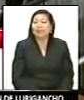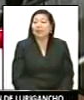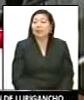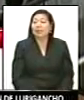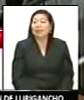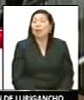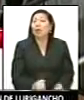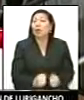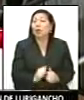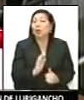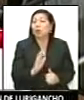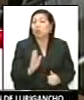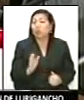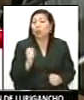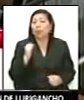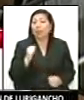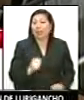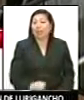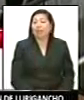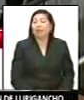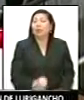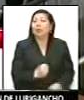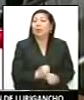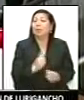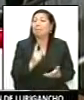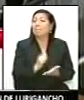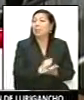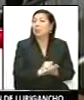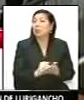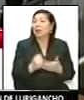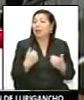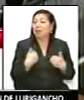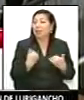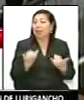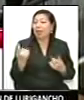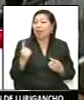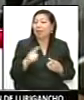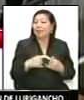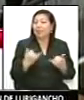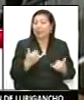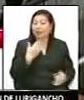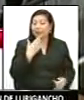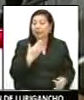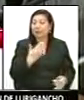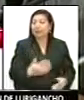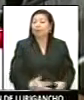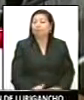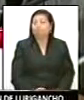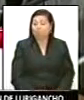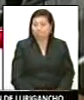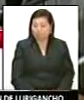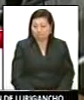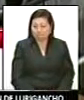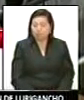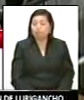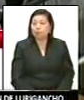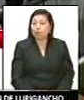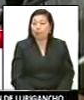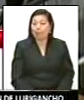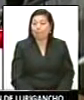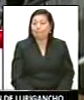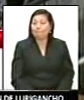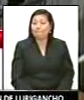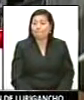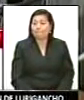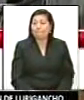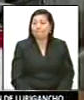corresponde con sus derechos laborales mensuales que corresponden a la fecha. Gracias, presidente. Gracias, congresista Melano Salazar. Tiene